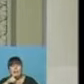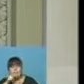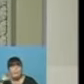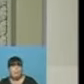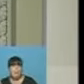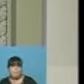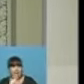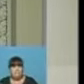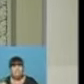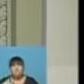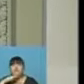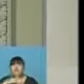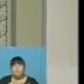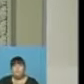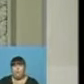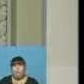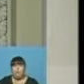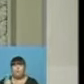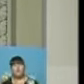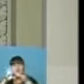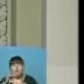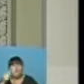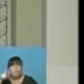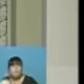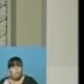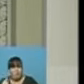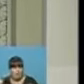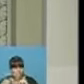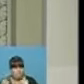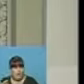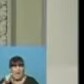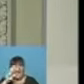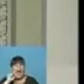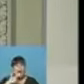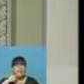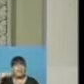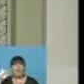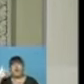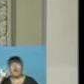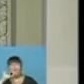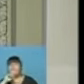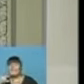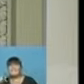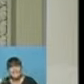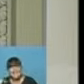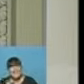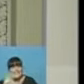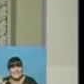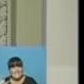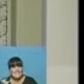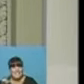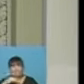ese dinero. Con lo cual no entiendo cómo se relaciona Arribas con Odebrecht. O sea, ese